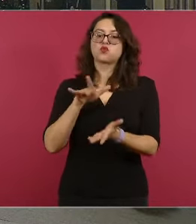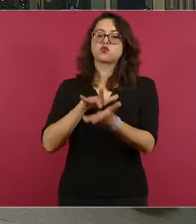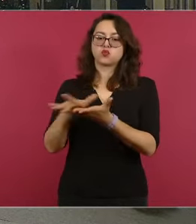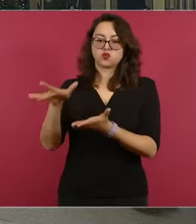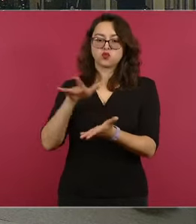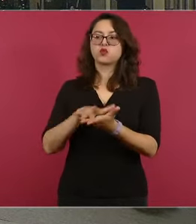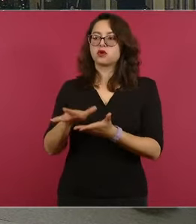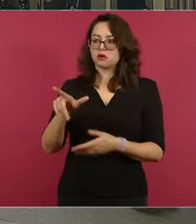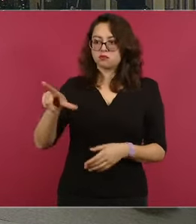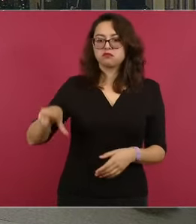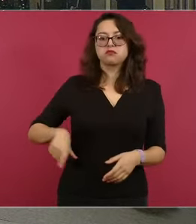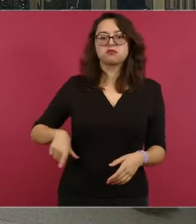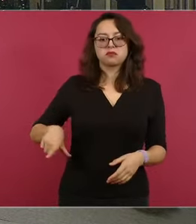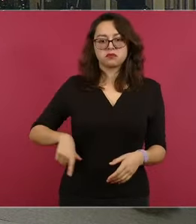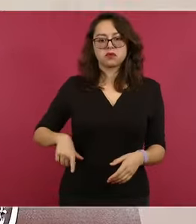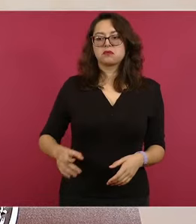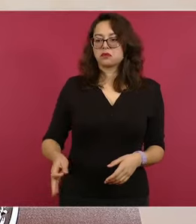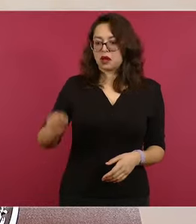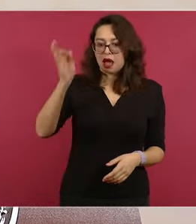su gobierno